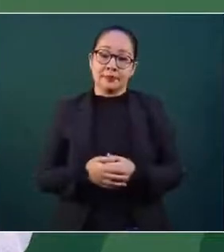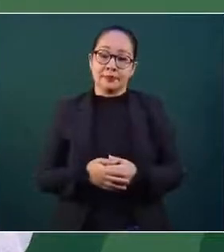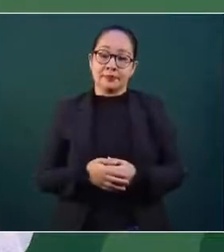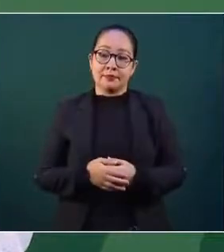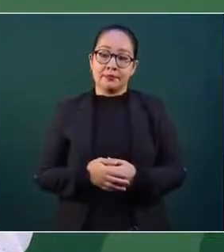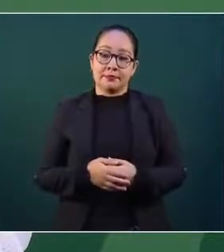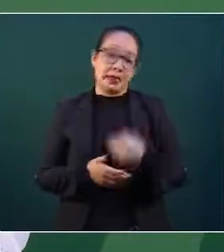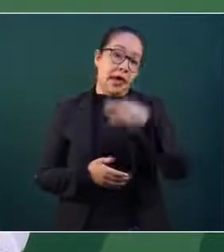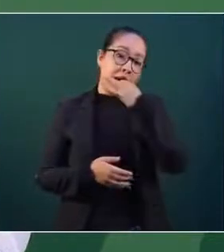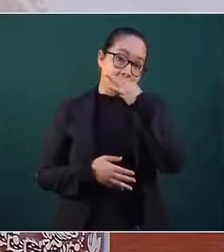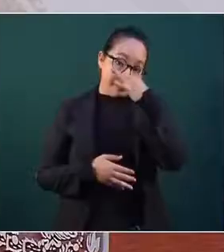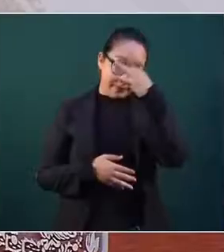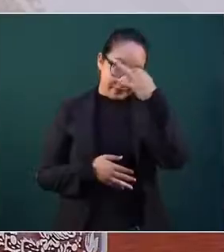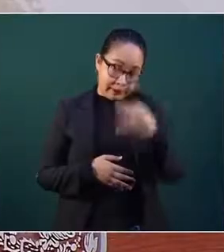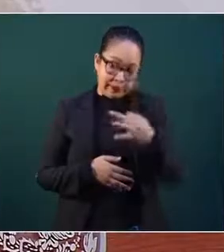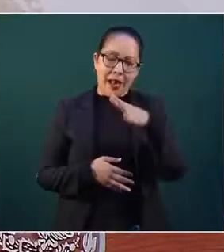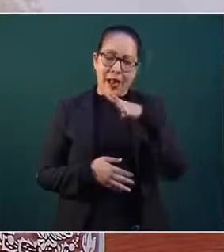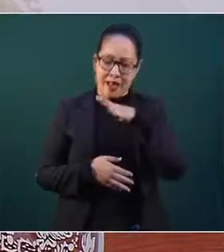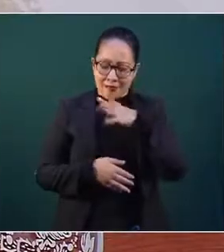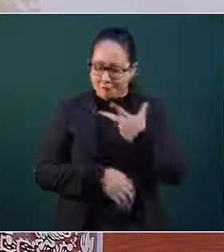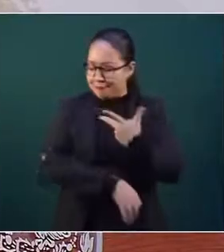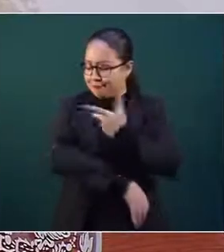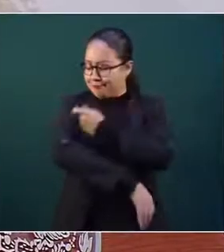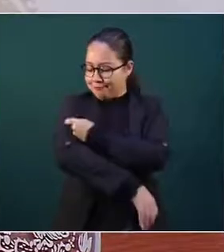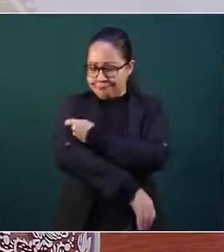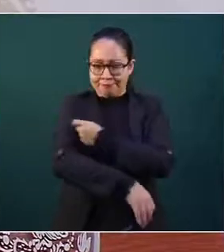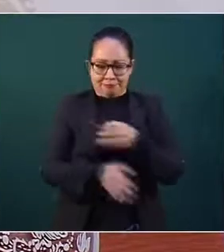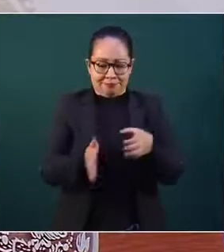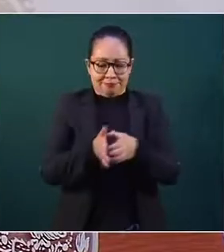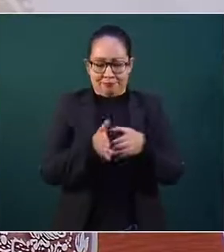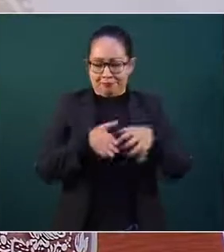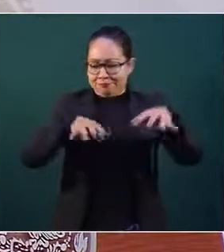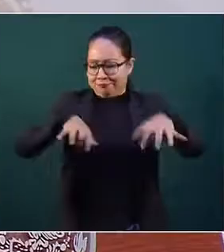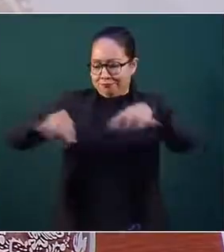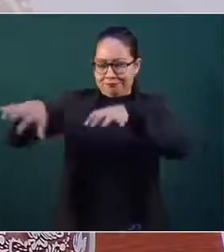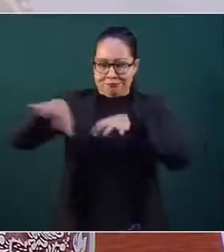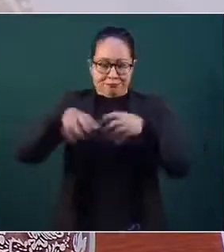contamos con vacunas suficientes.